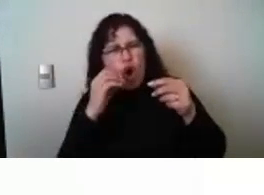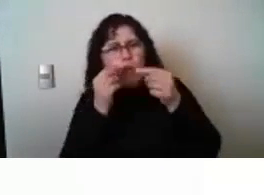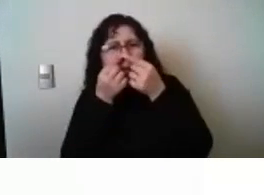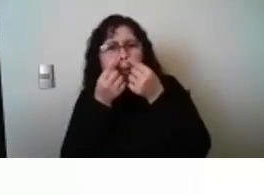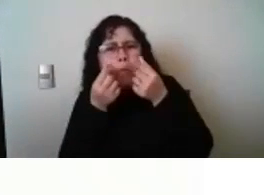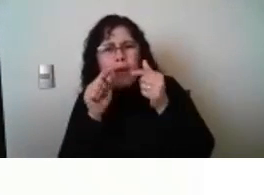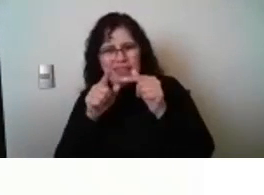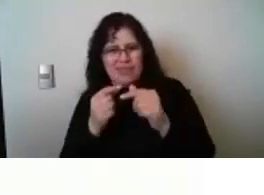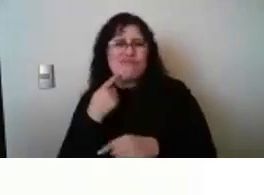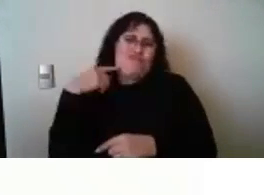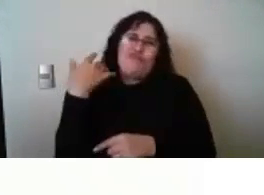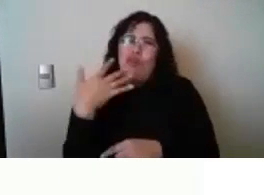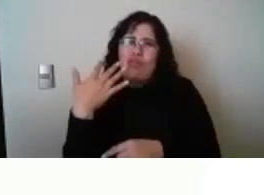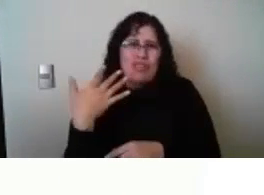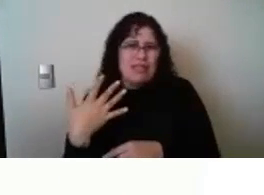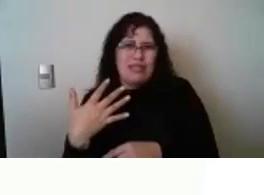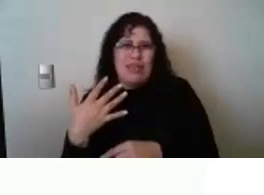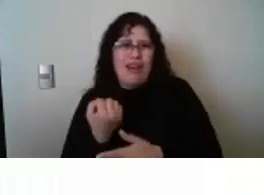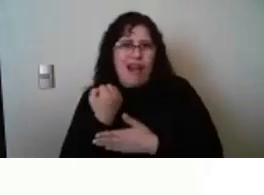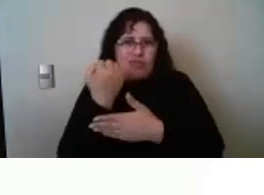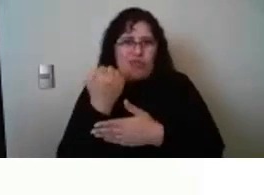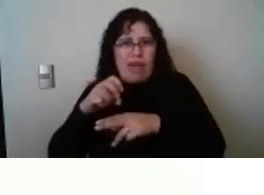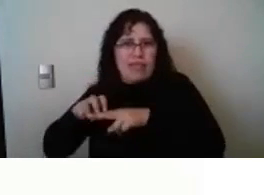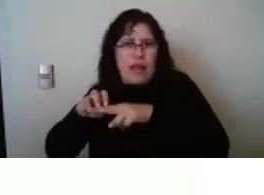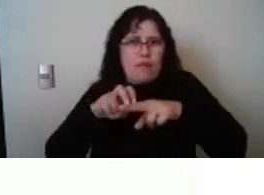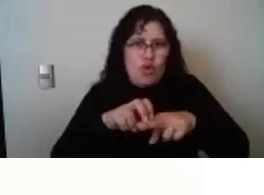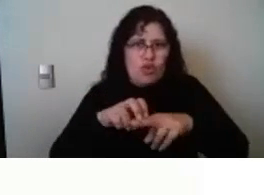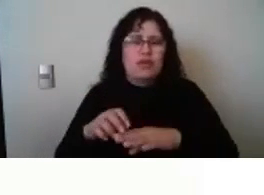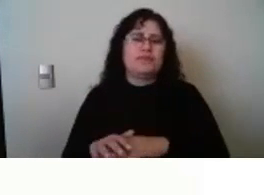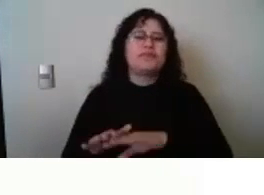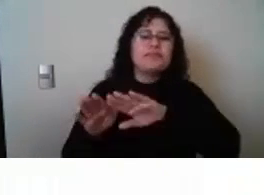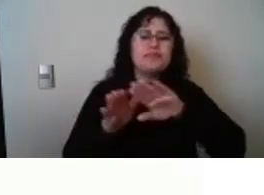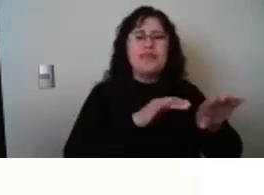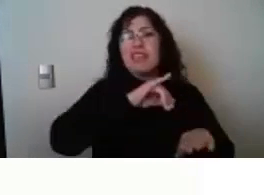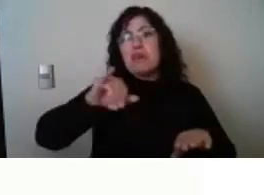esta glándula olfatoria. Luego tenemos unas células de sostén